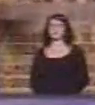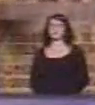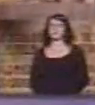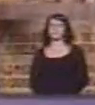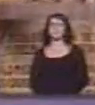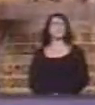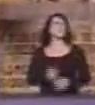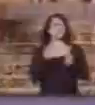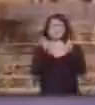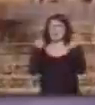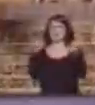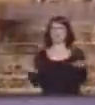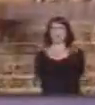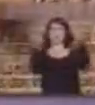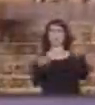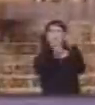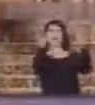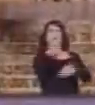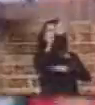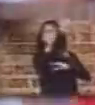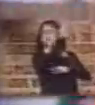Potenciando la imagen va,